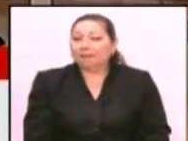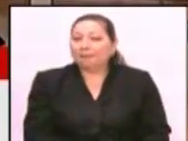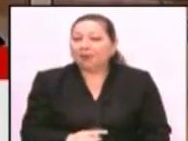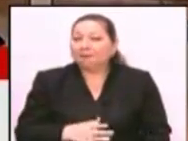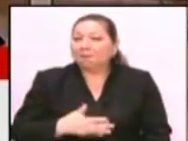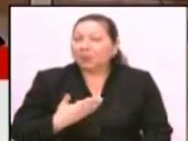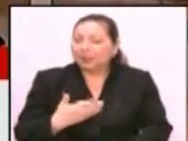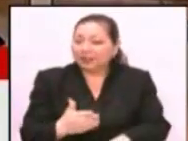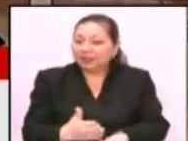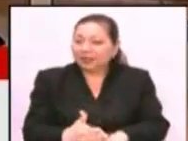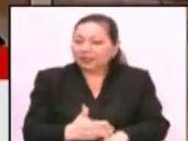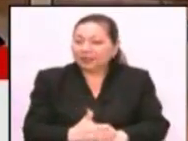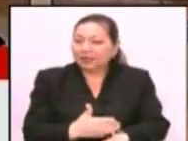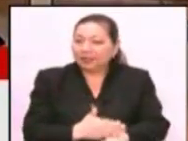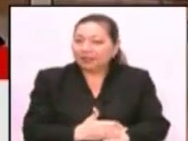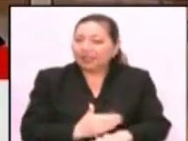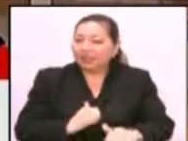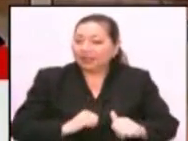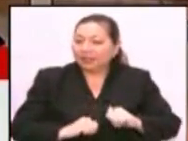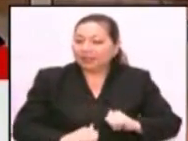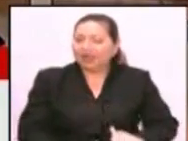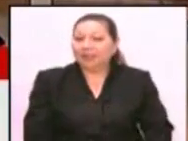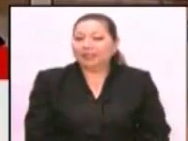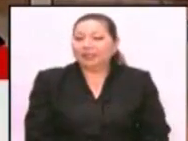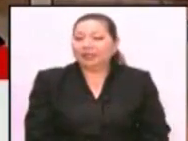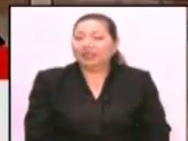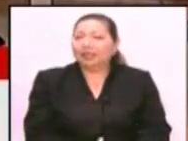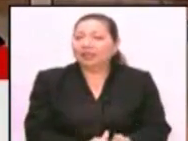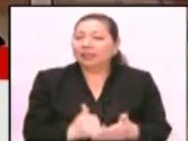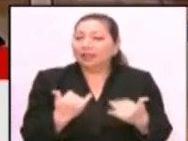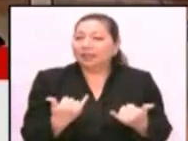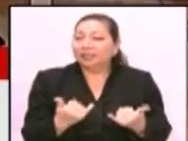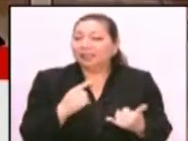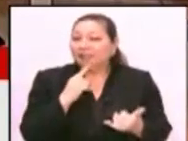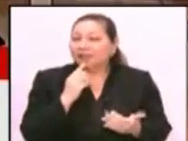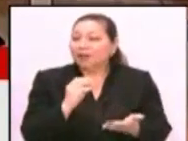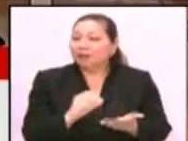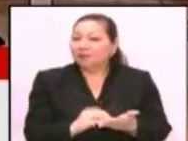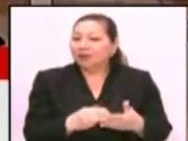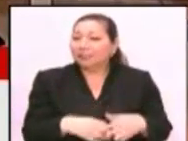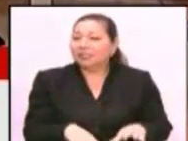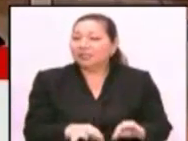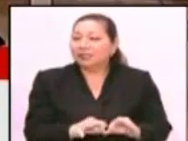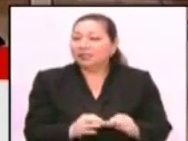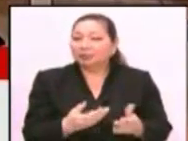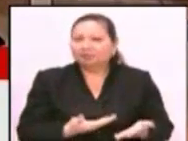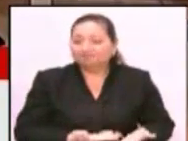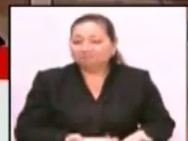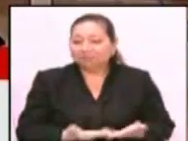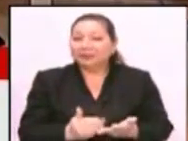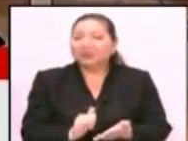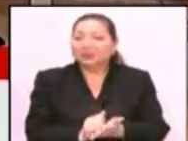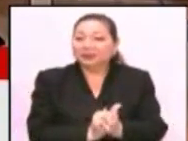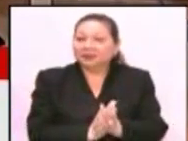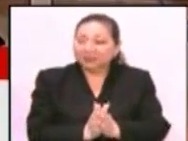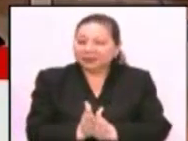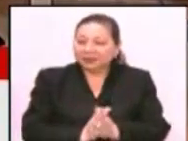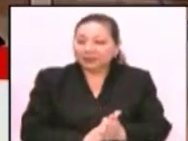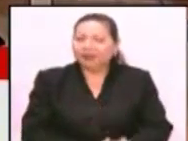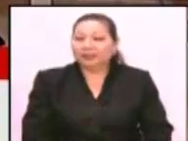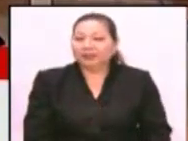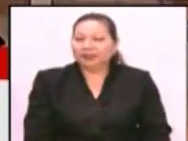poder desarrollar una serie de actividades. O sea, ese tipo de cosas yo creo que son fundamentales en el tema de emprendimiento, ¿no? Habilitación de